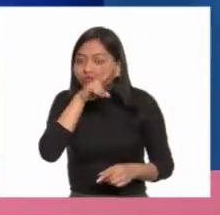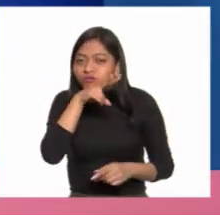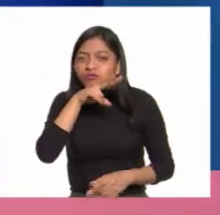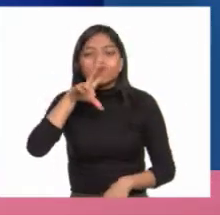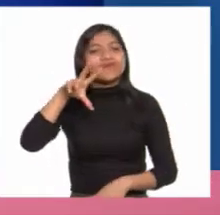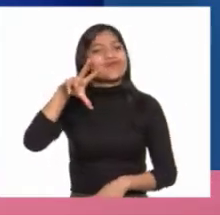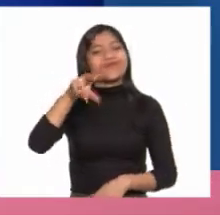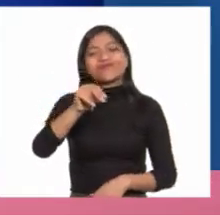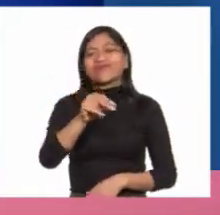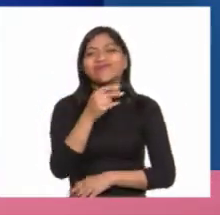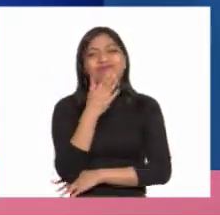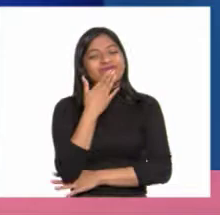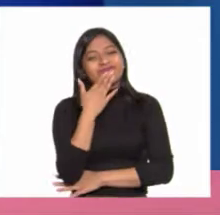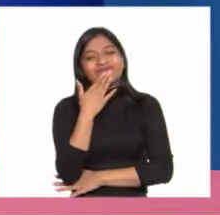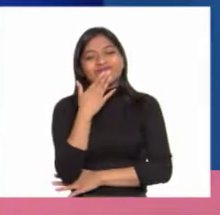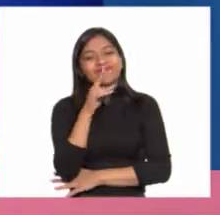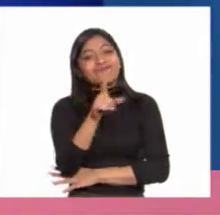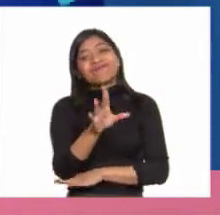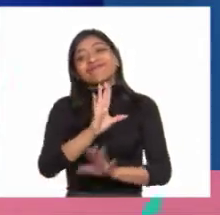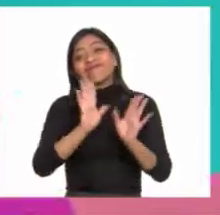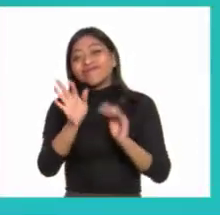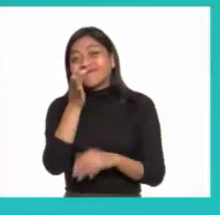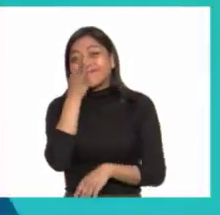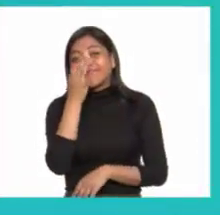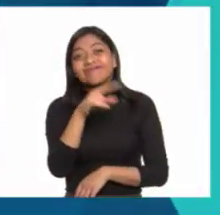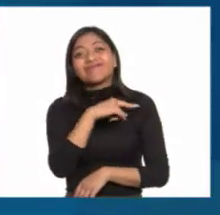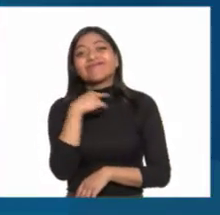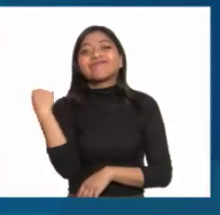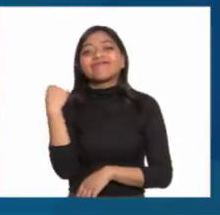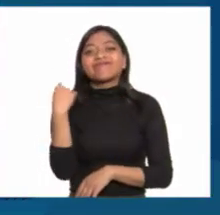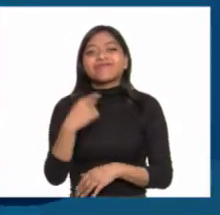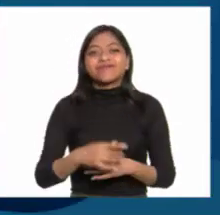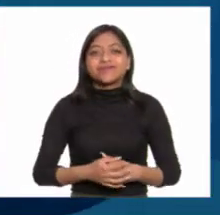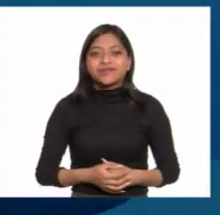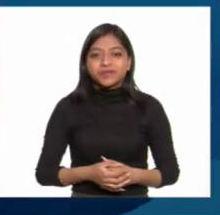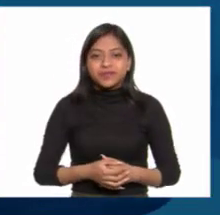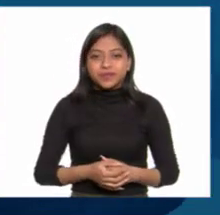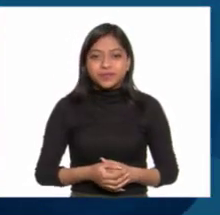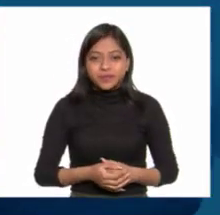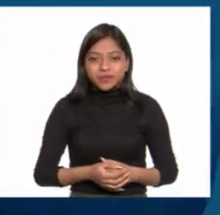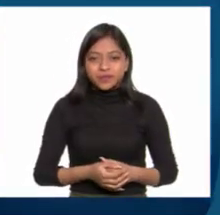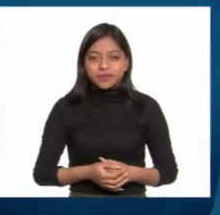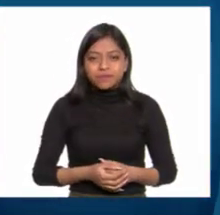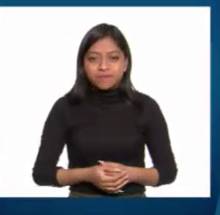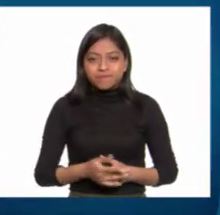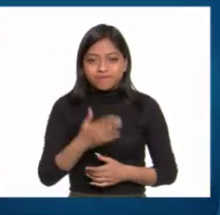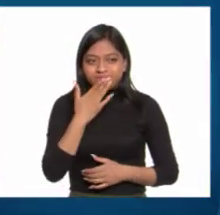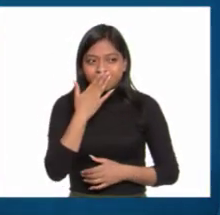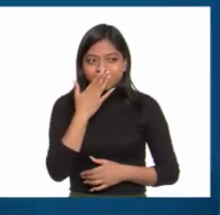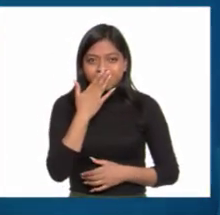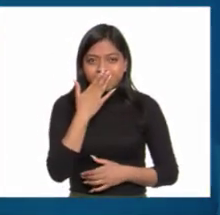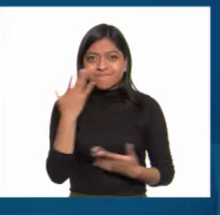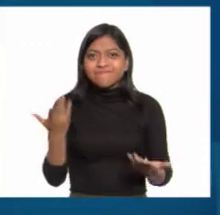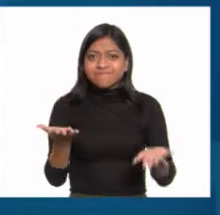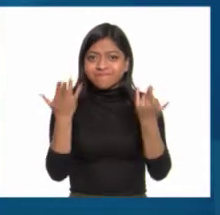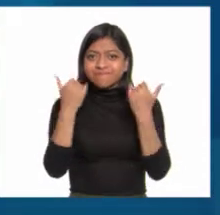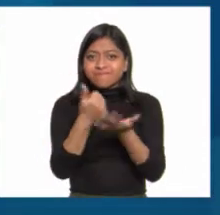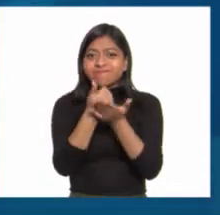No, Jenny. Y solo te queda una oportunidad. Ay, no, necesito pistas, por